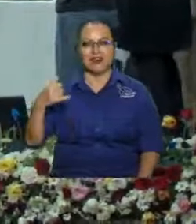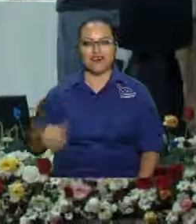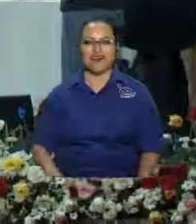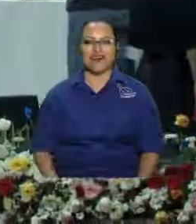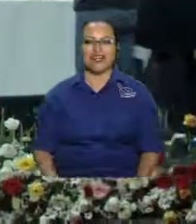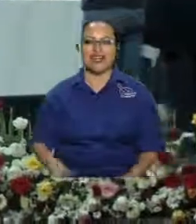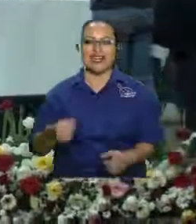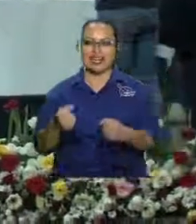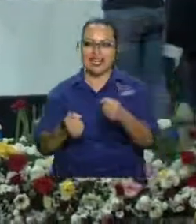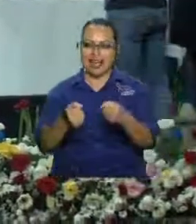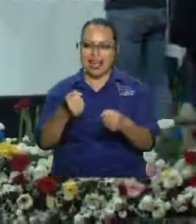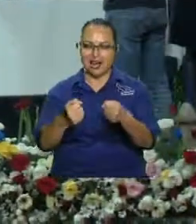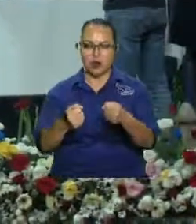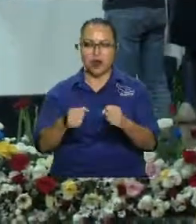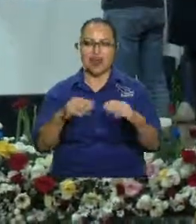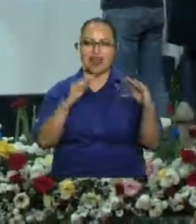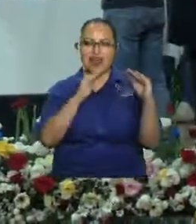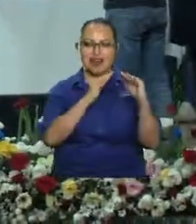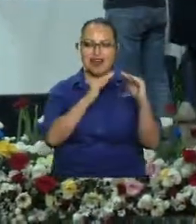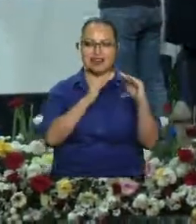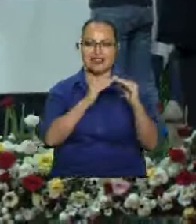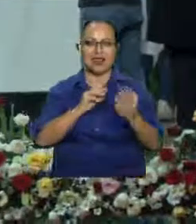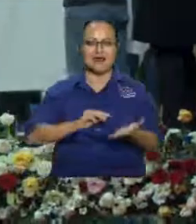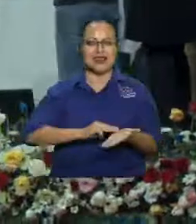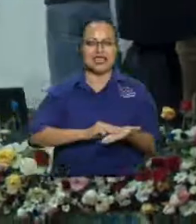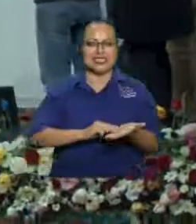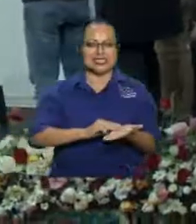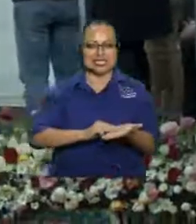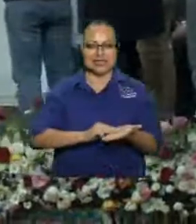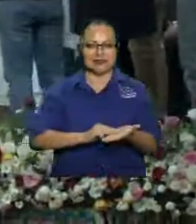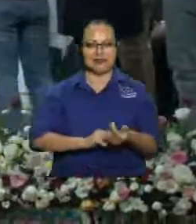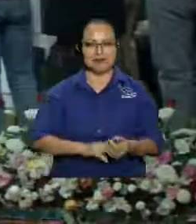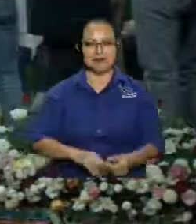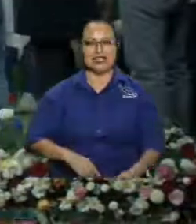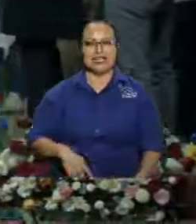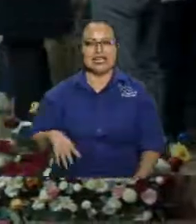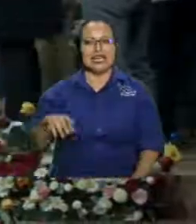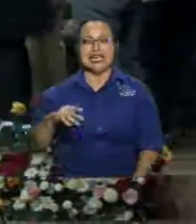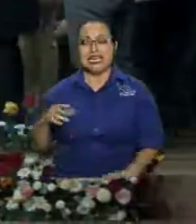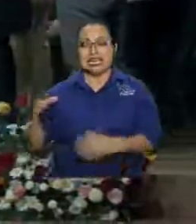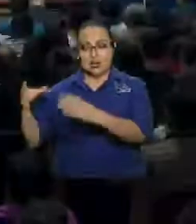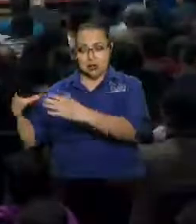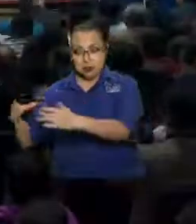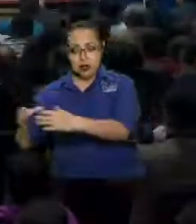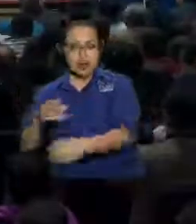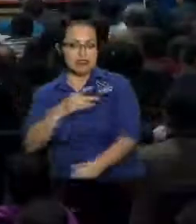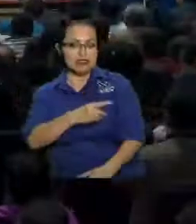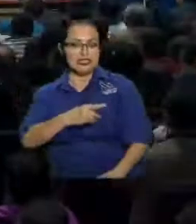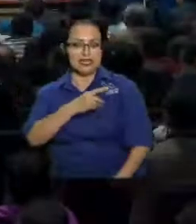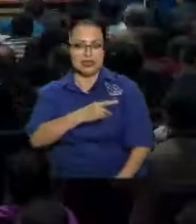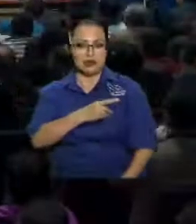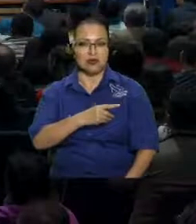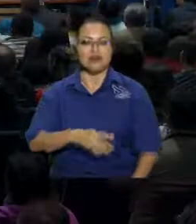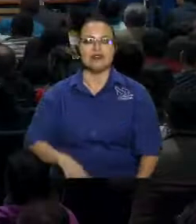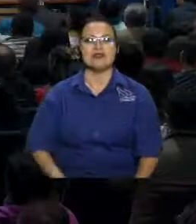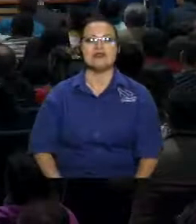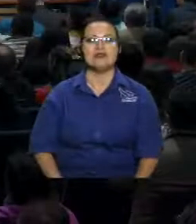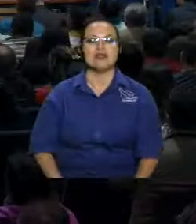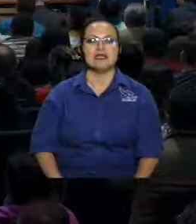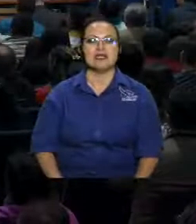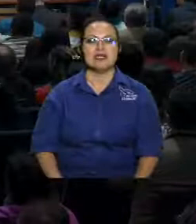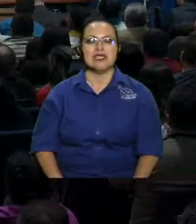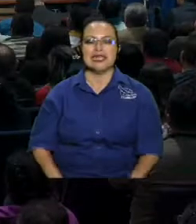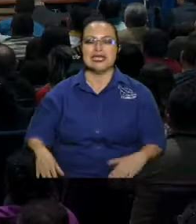agua, teléfono, letra de carro, casa y medicina. Ok, deseos. Un